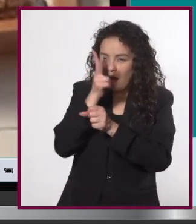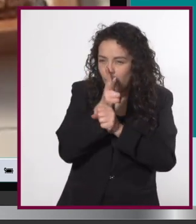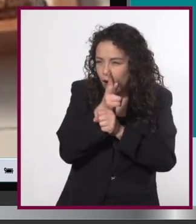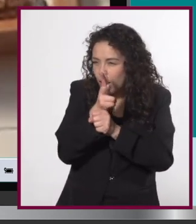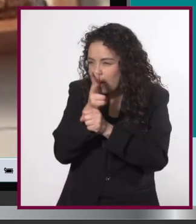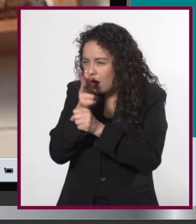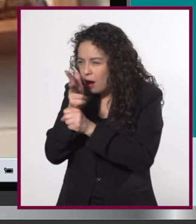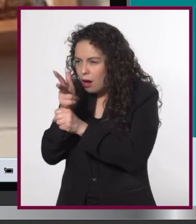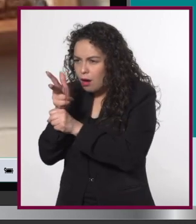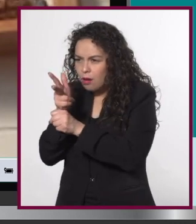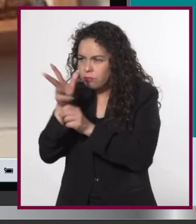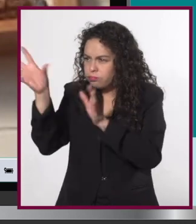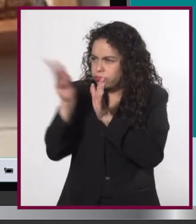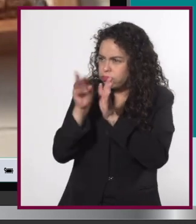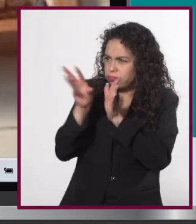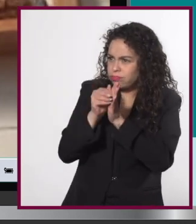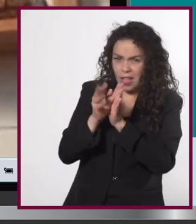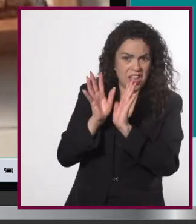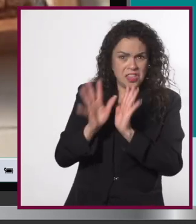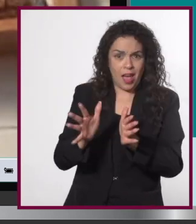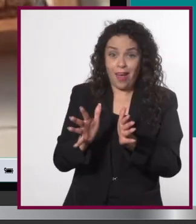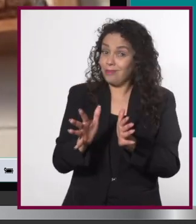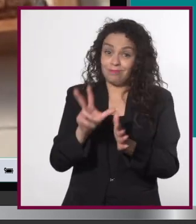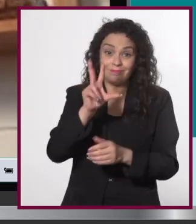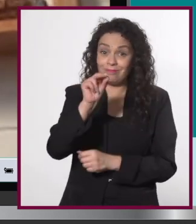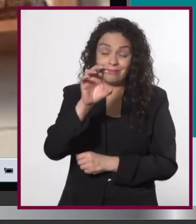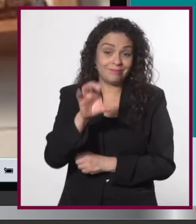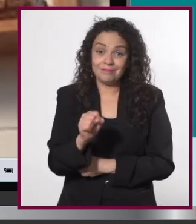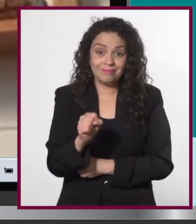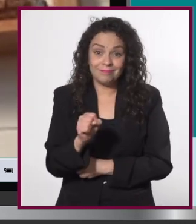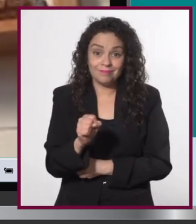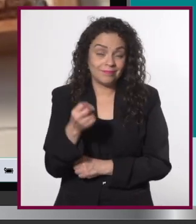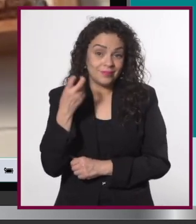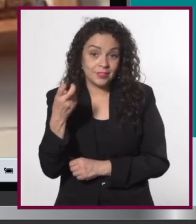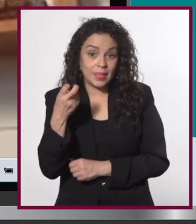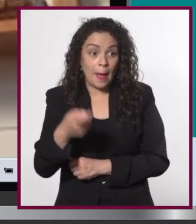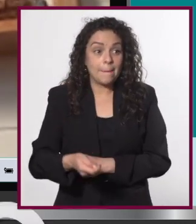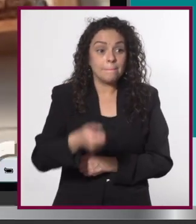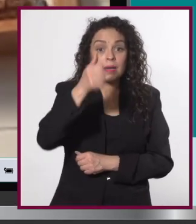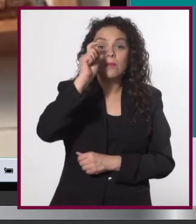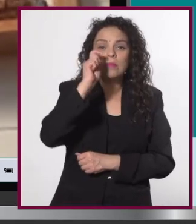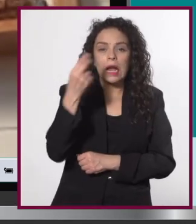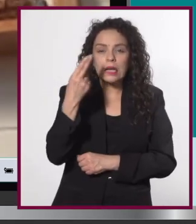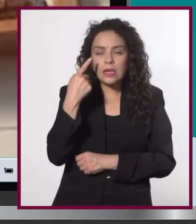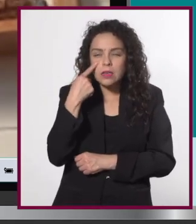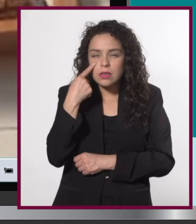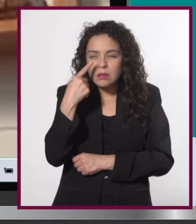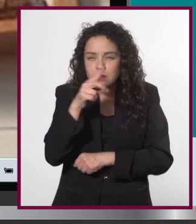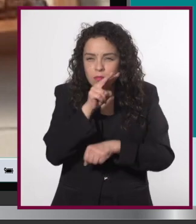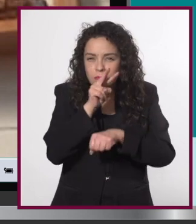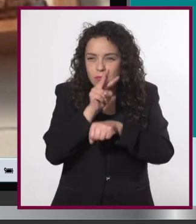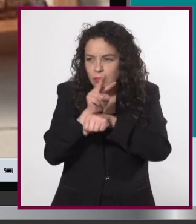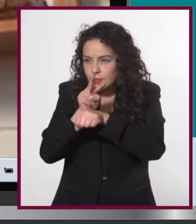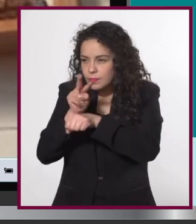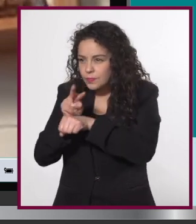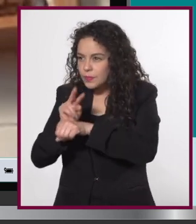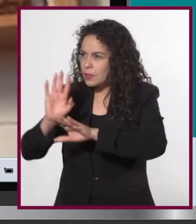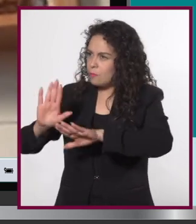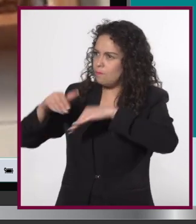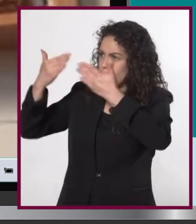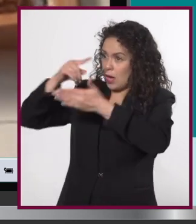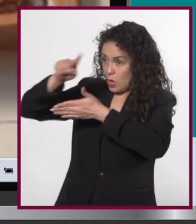empezamos a grabar, y no es así. Uno primero, como les dije, tiene que ser un observador, ¿no? Y tienes que llegar al lugar